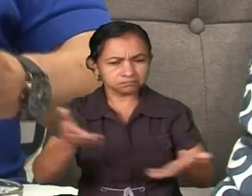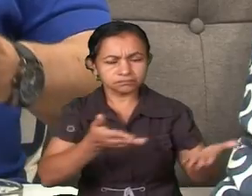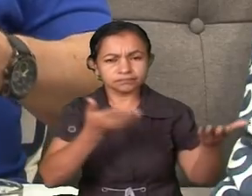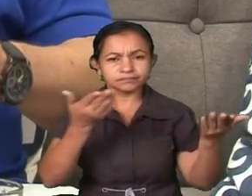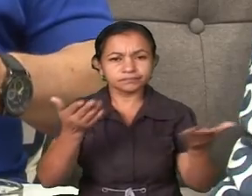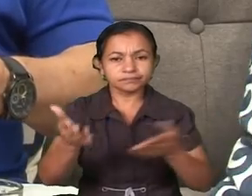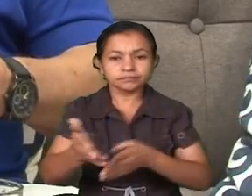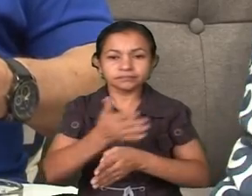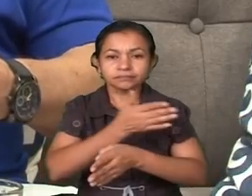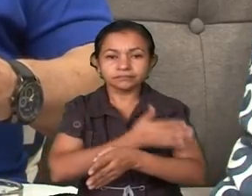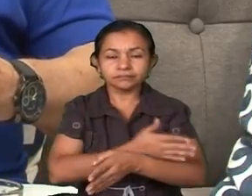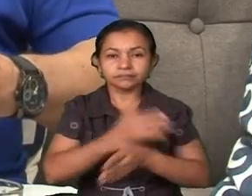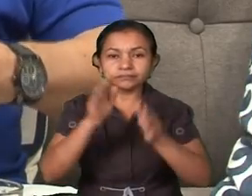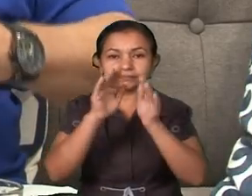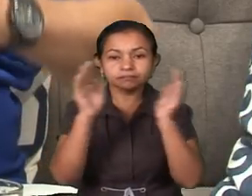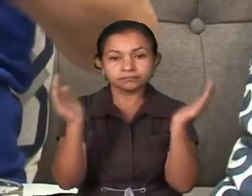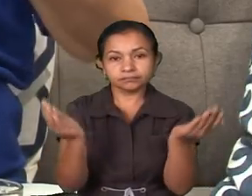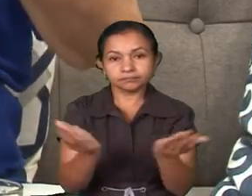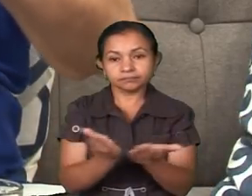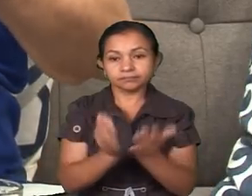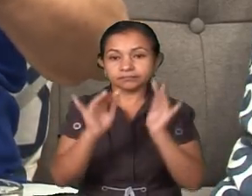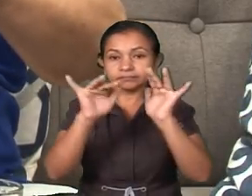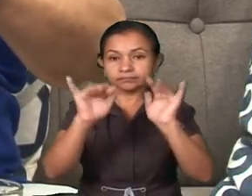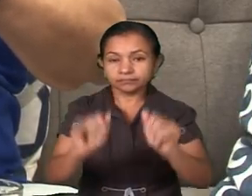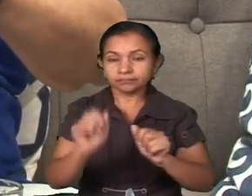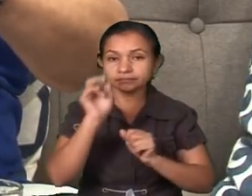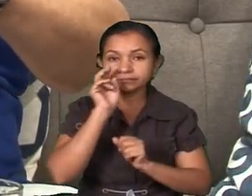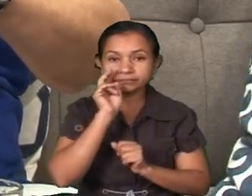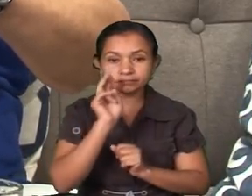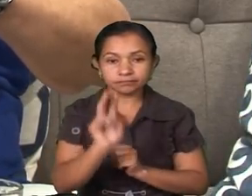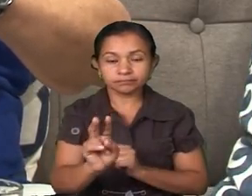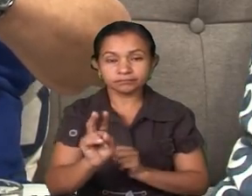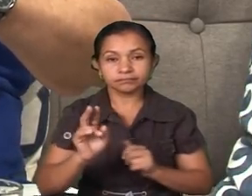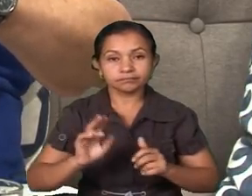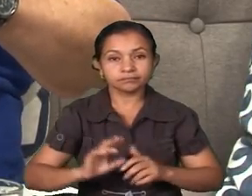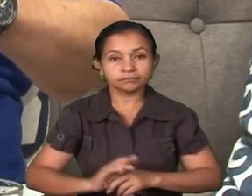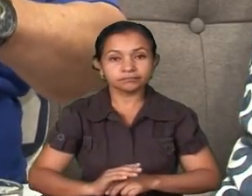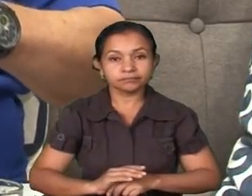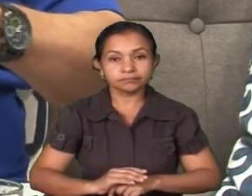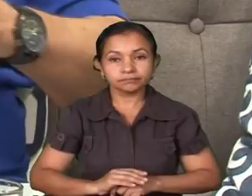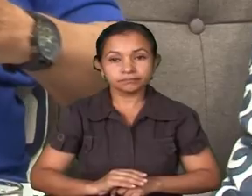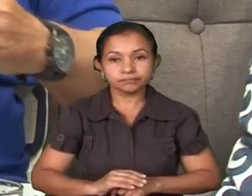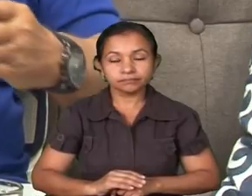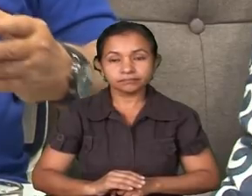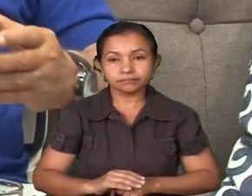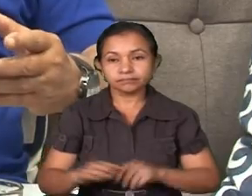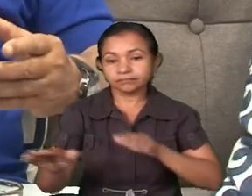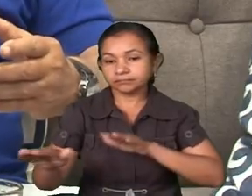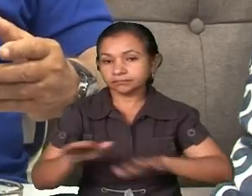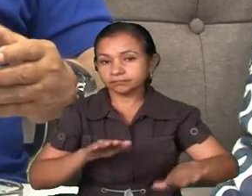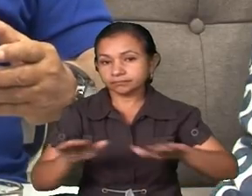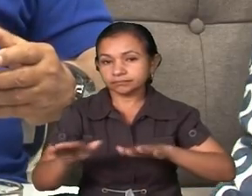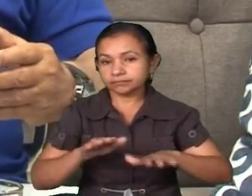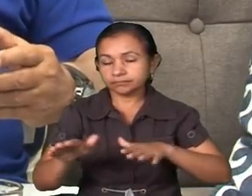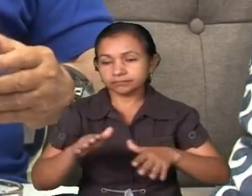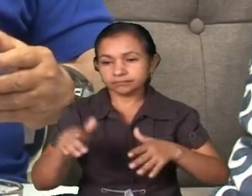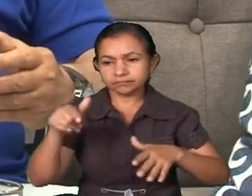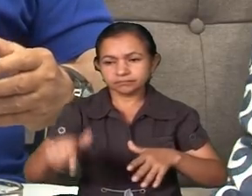Entonces, ante el mundo ya se está dando cuenta que aquí no puede haber una